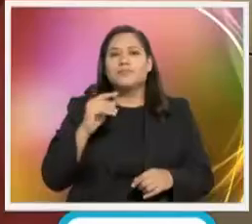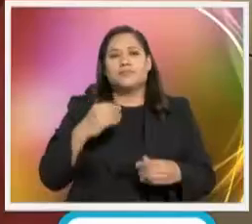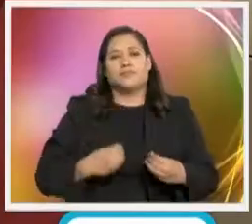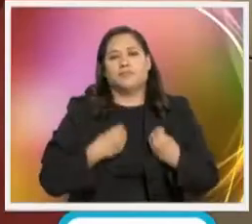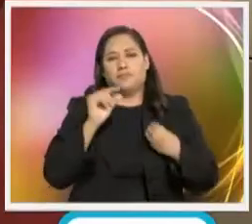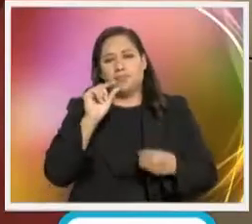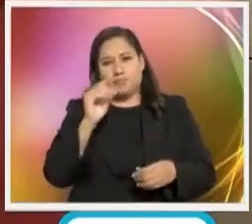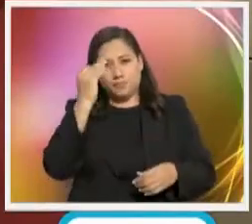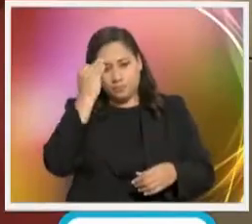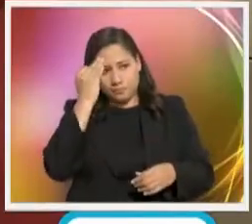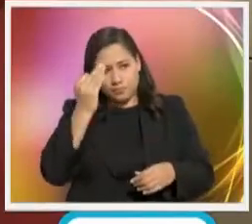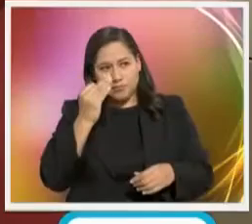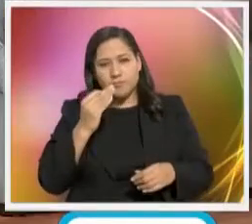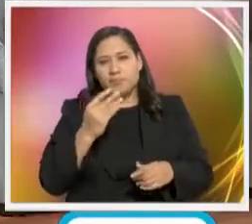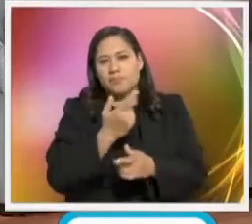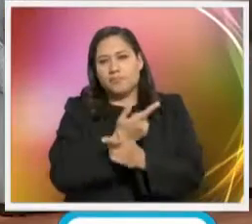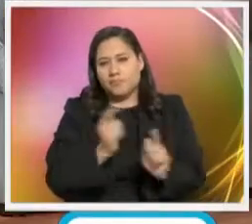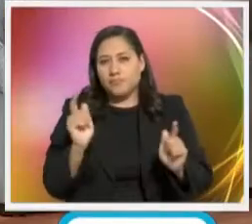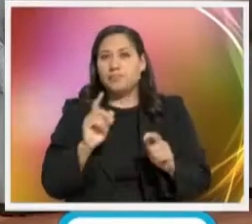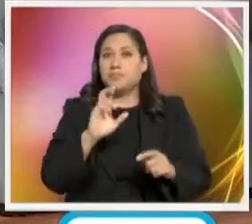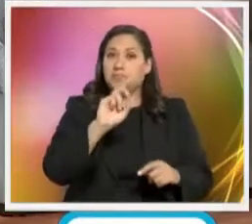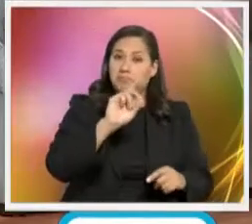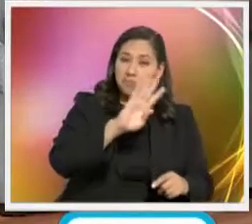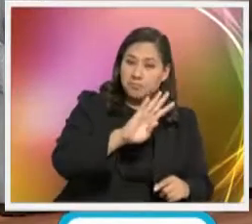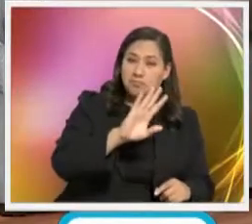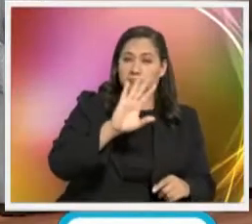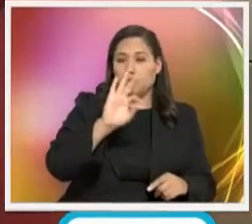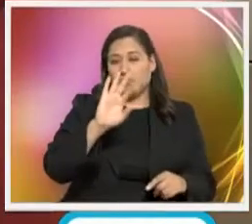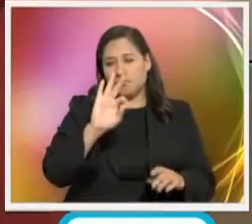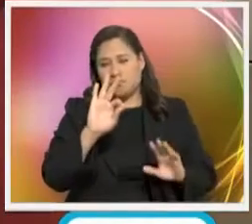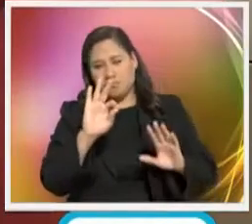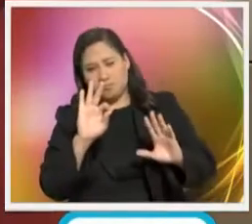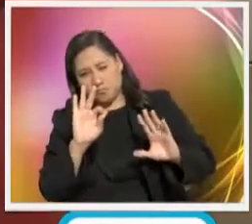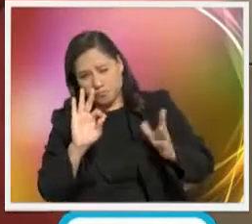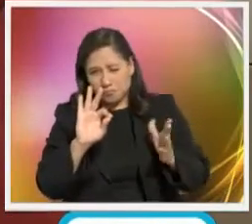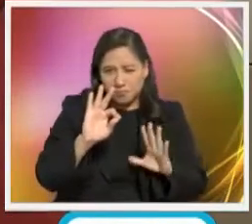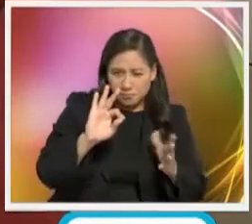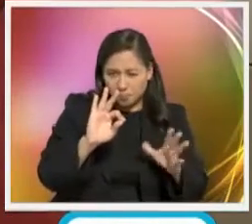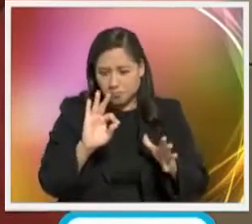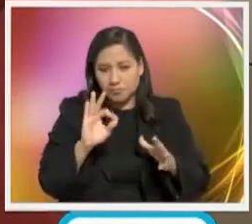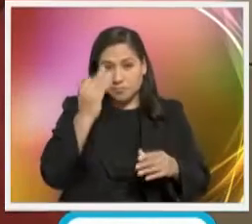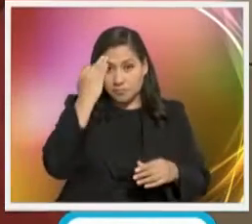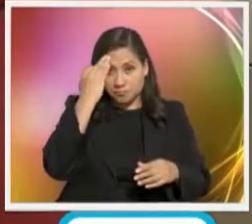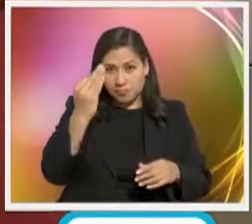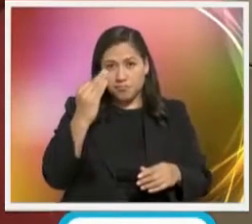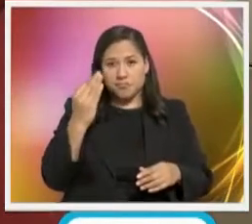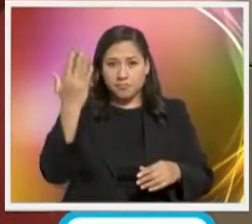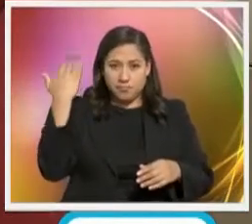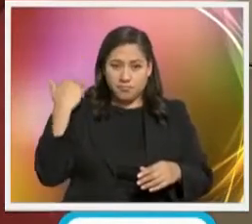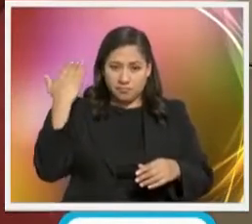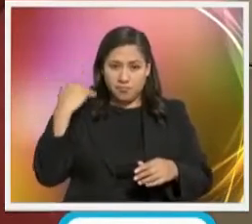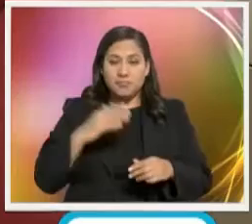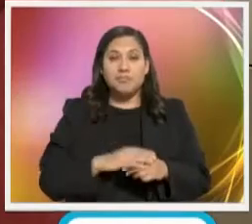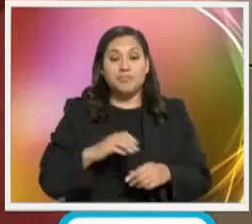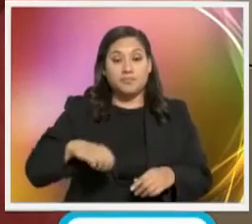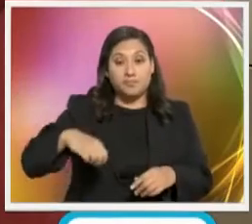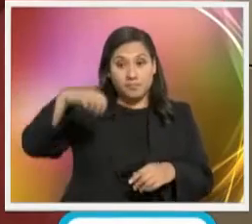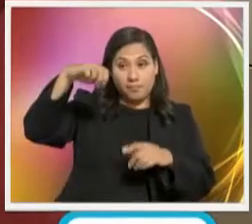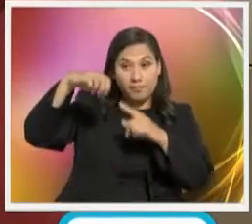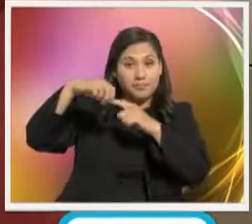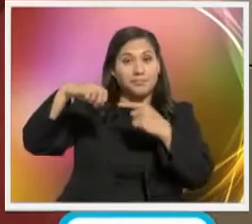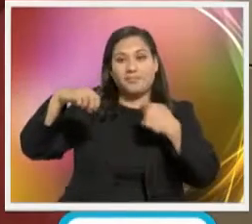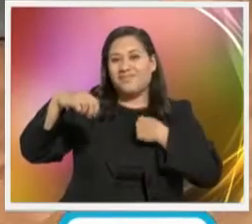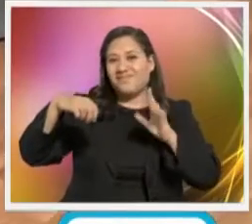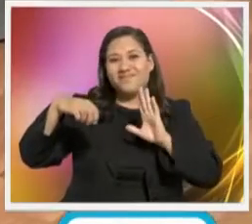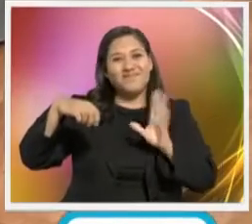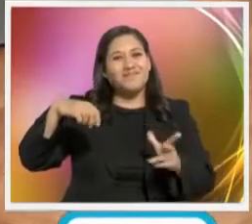menos, ¿no? O sea, ya a los 34, 40 y tantos, en tiempos medievales y demás, si ya llegabas a esa edad, ya eras una